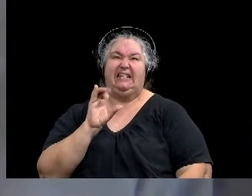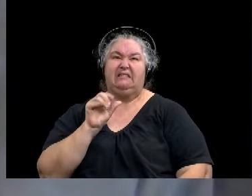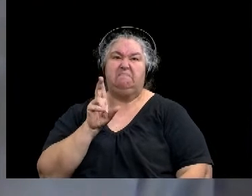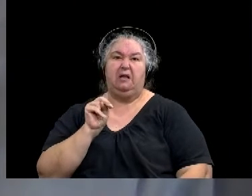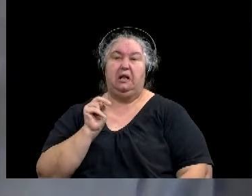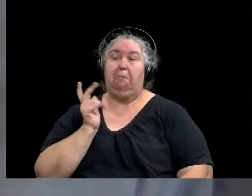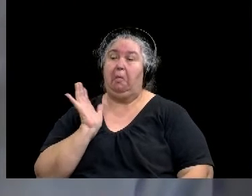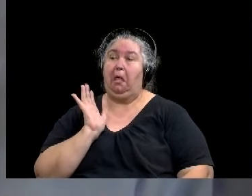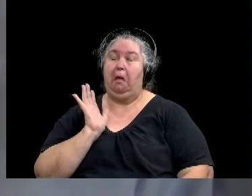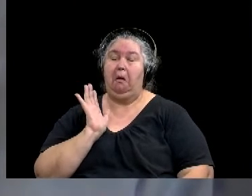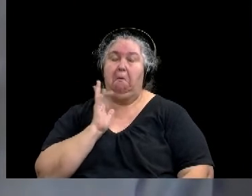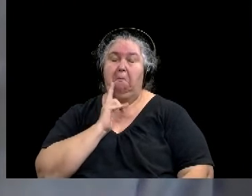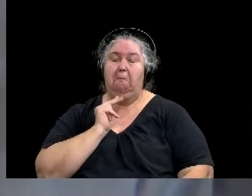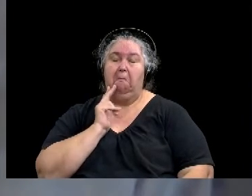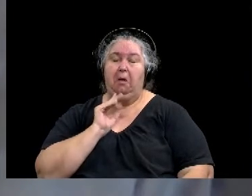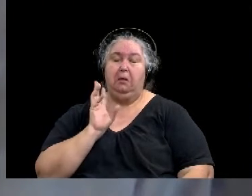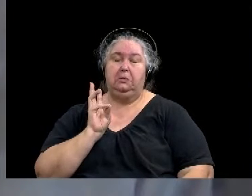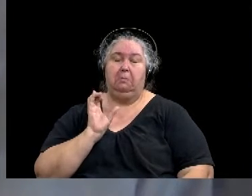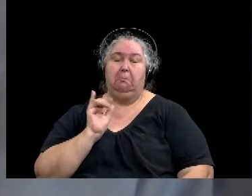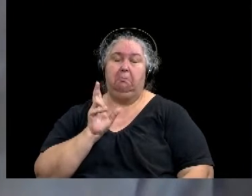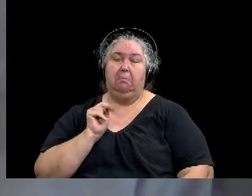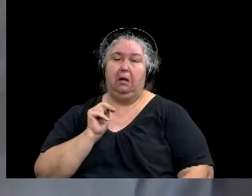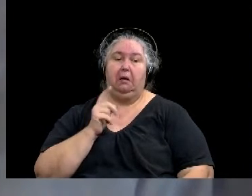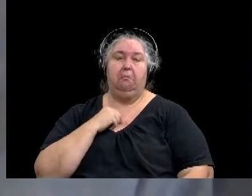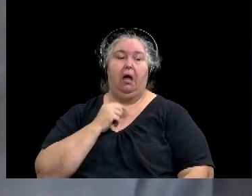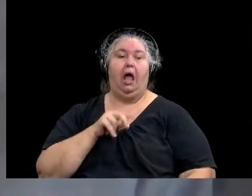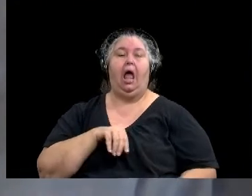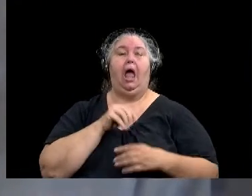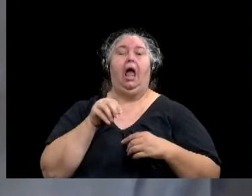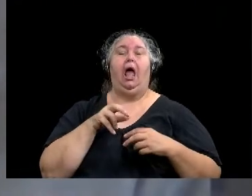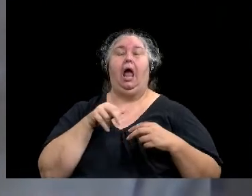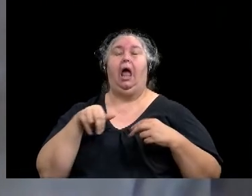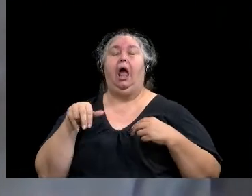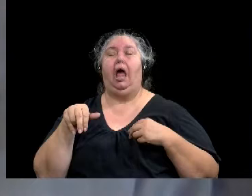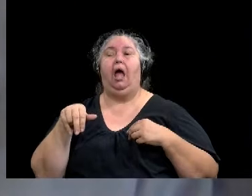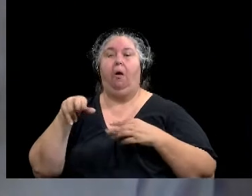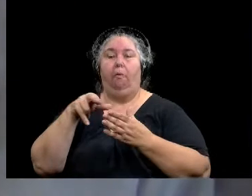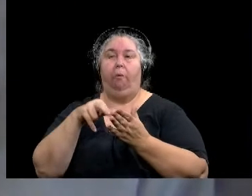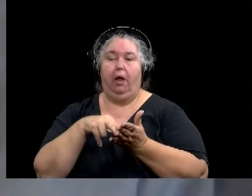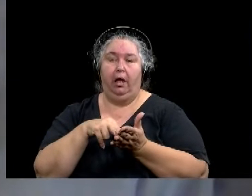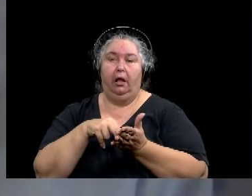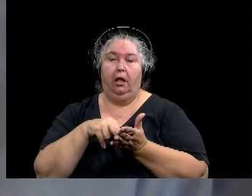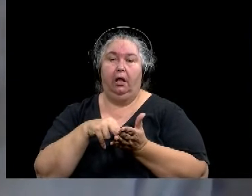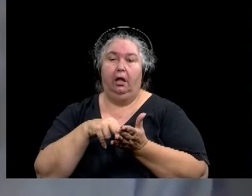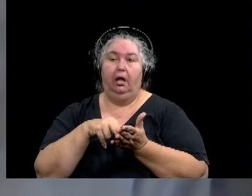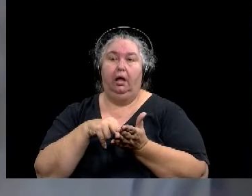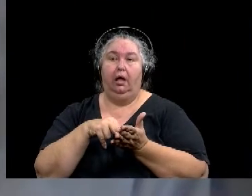exactamente los seis minutos que tome para bajar